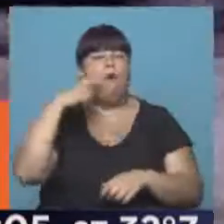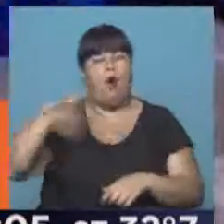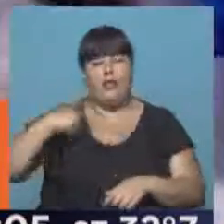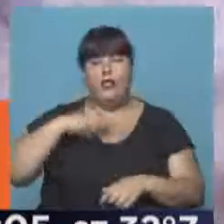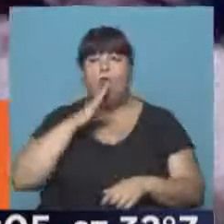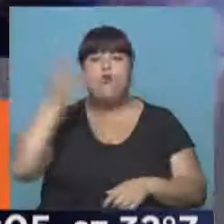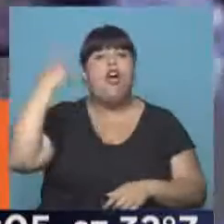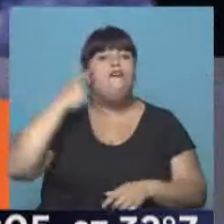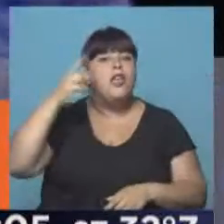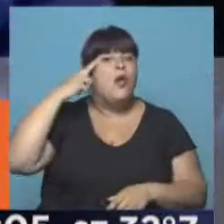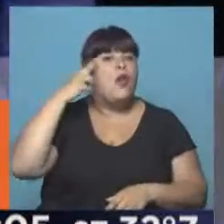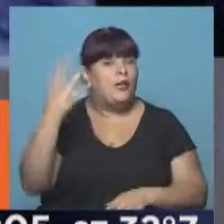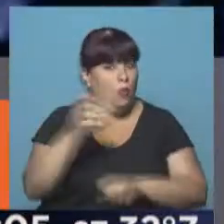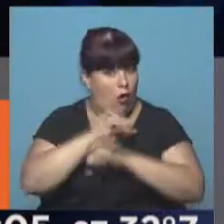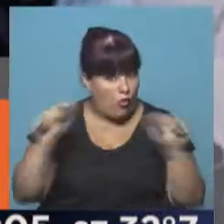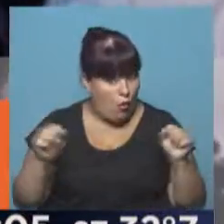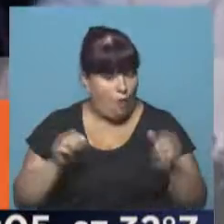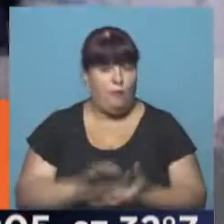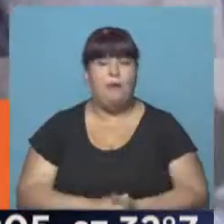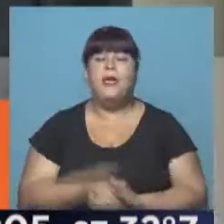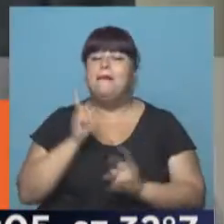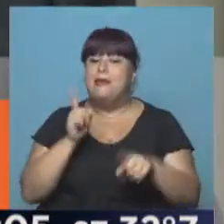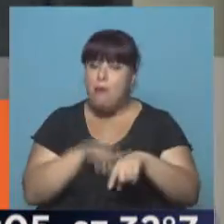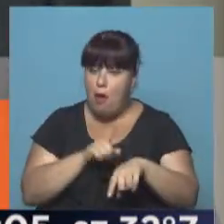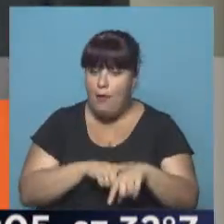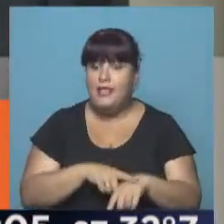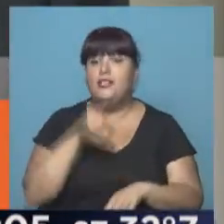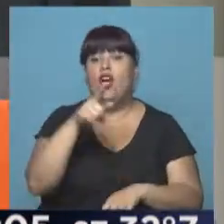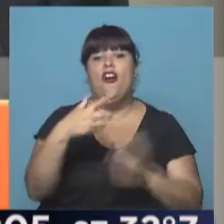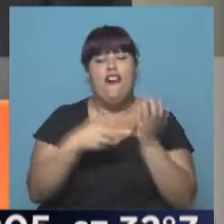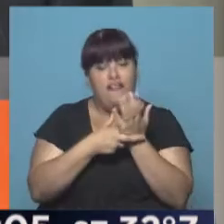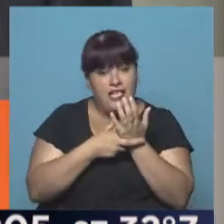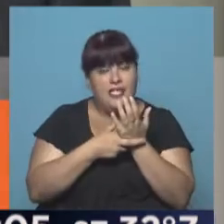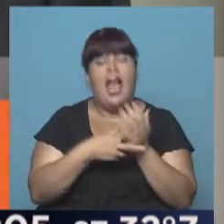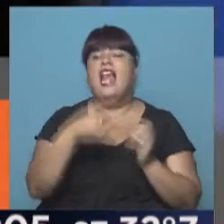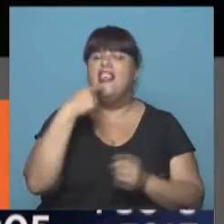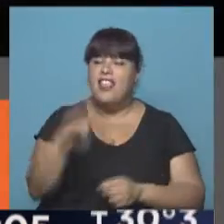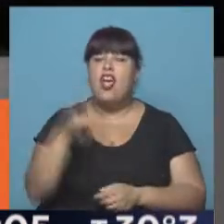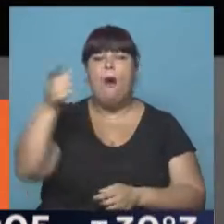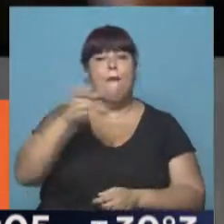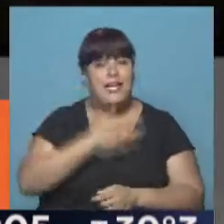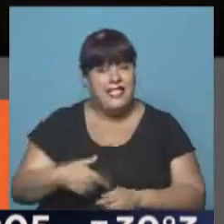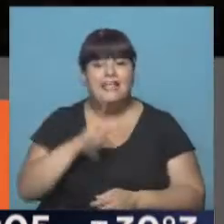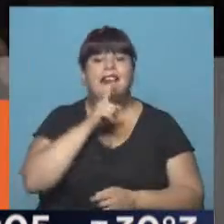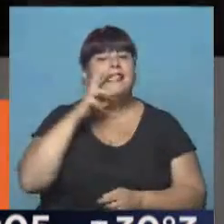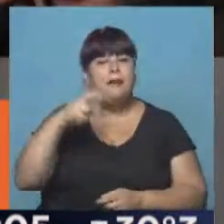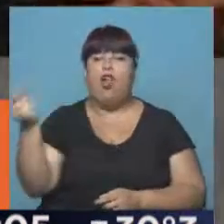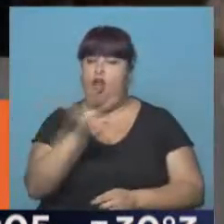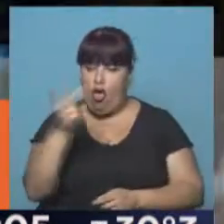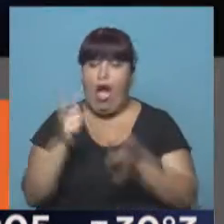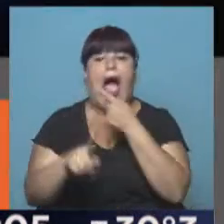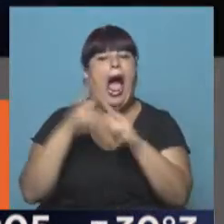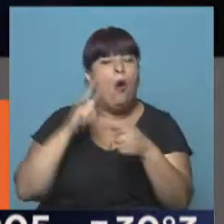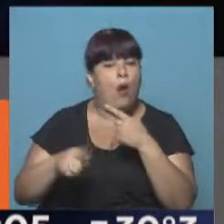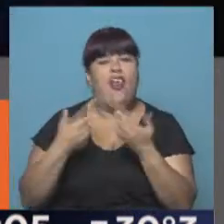perpetrado en 1994. En ese momento, el fallecido fiscal aseguró que la presidenta y Timmermans habían